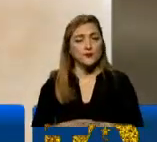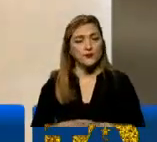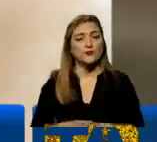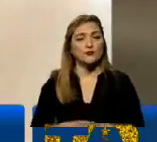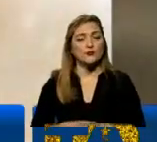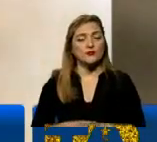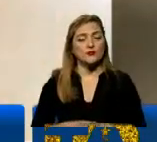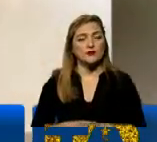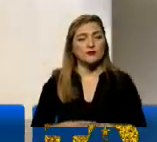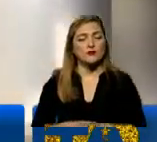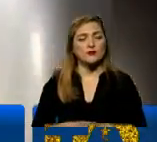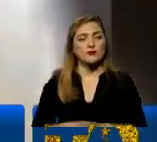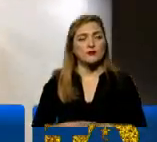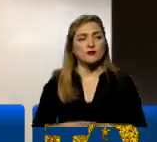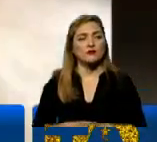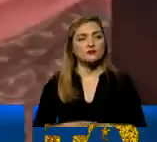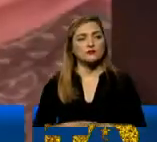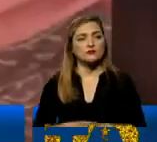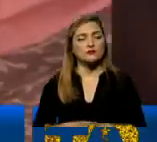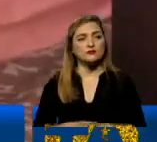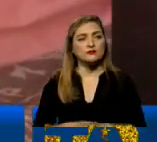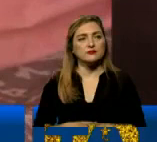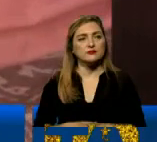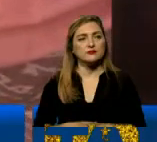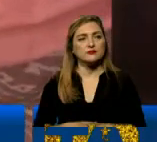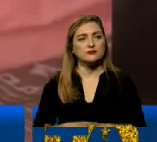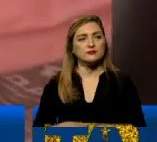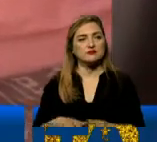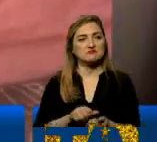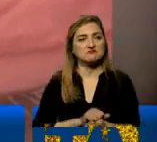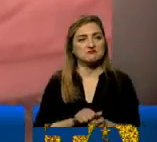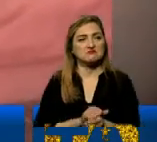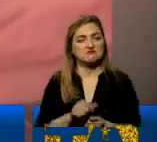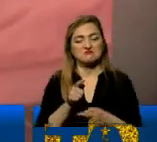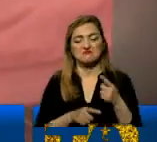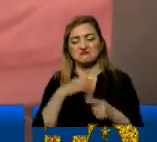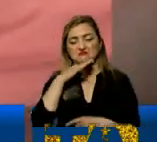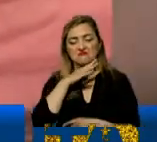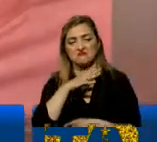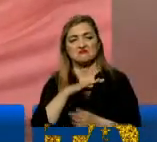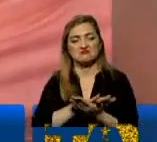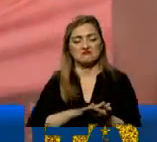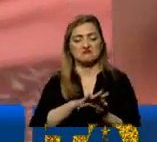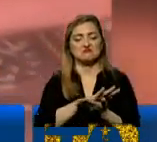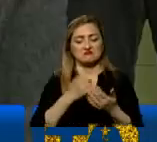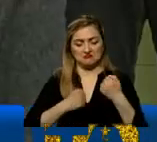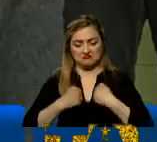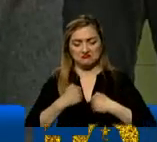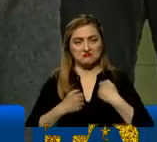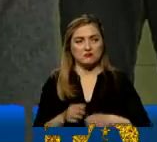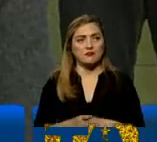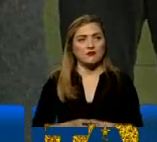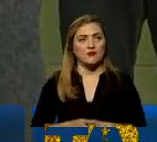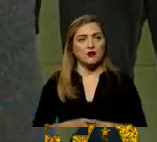que provoca que ni siquiera se puedan realizar con seguridad tareas básicas como lavar los platos o bañarse.